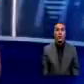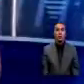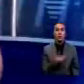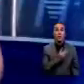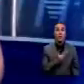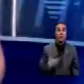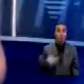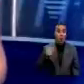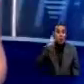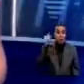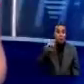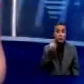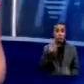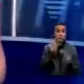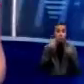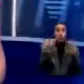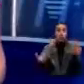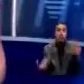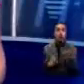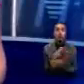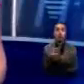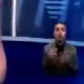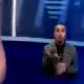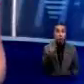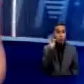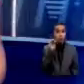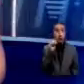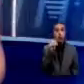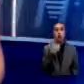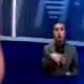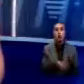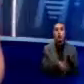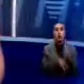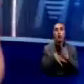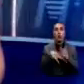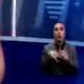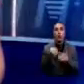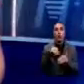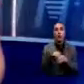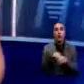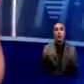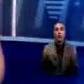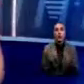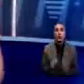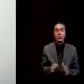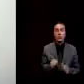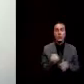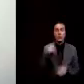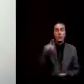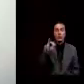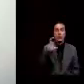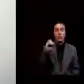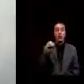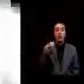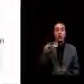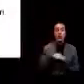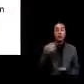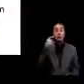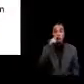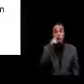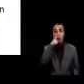Y el presidente Guillermo Lasso anunció un nuevo descubrimiento de petróleo y yacimiento de gas en el bloque Perico, en la provincia de Sucumbíos.